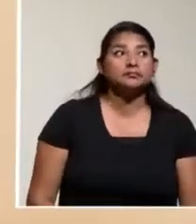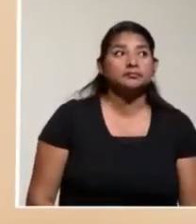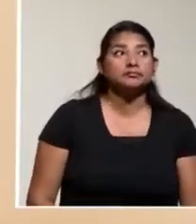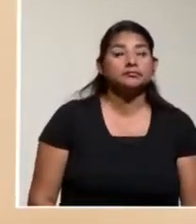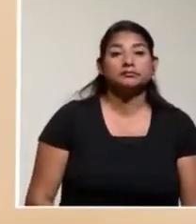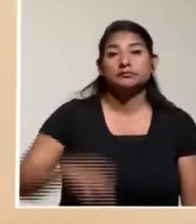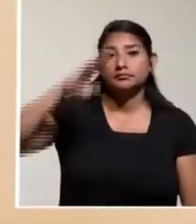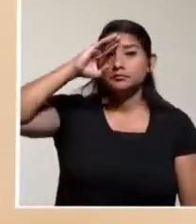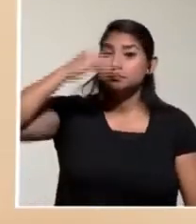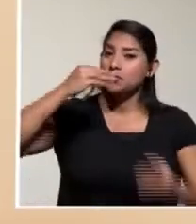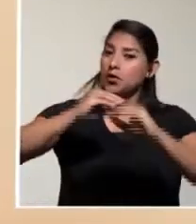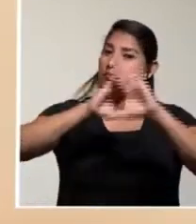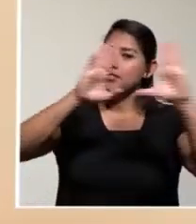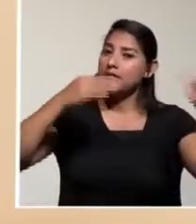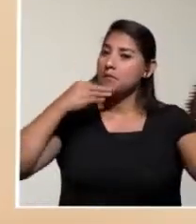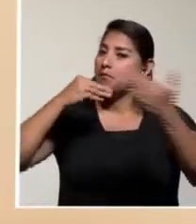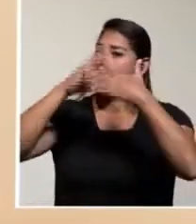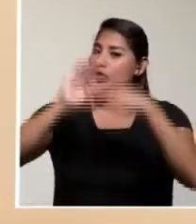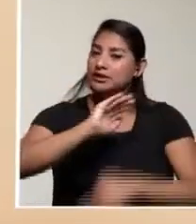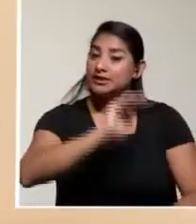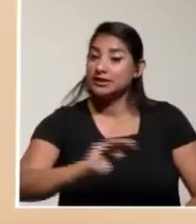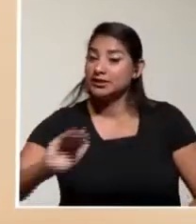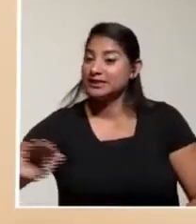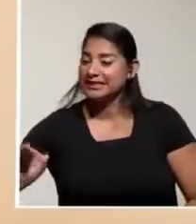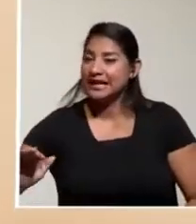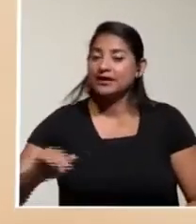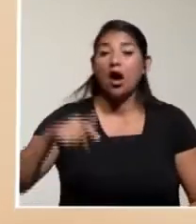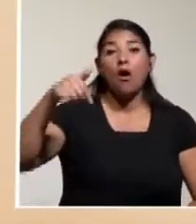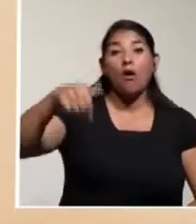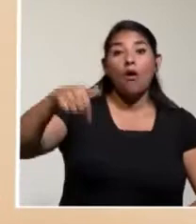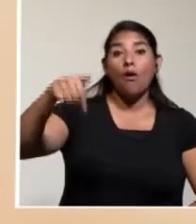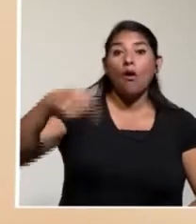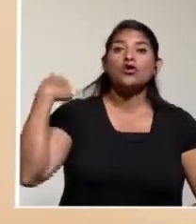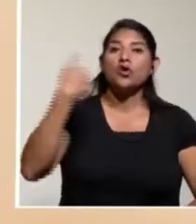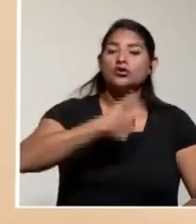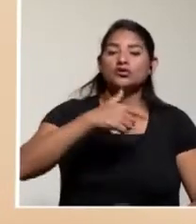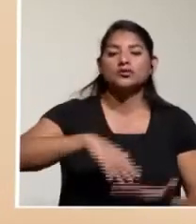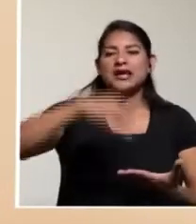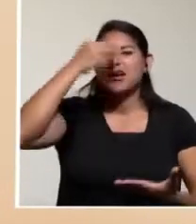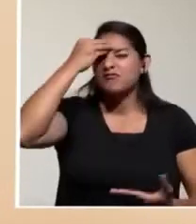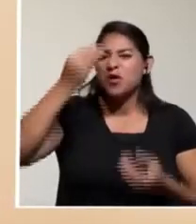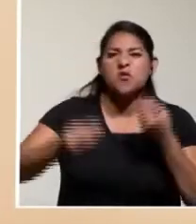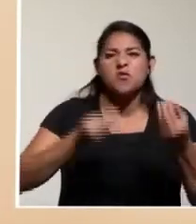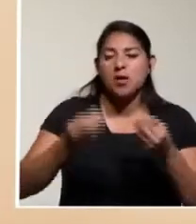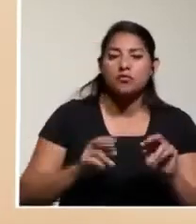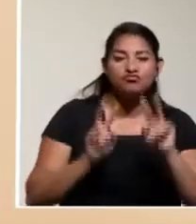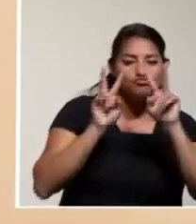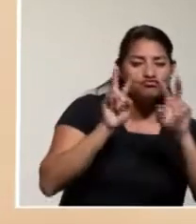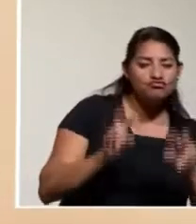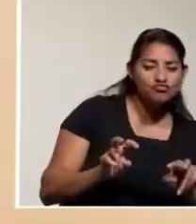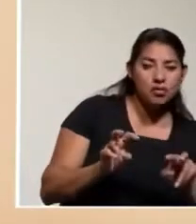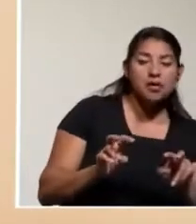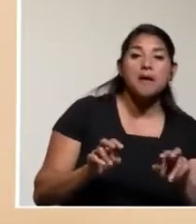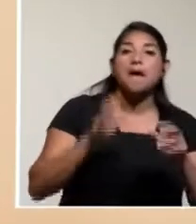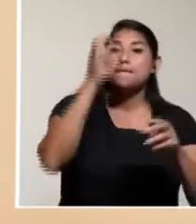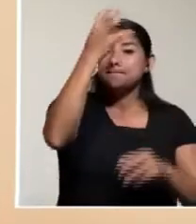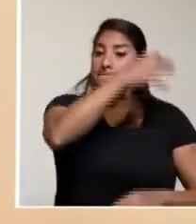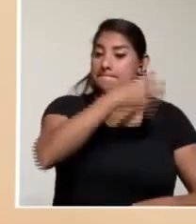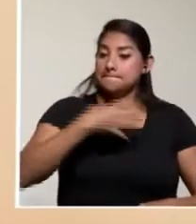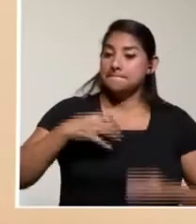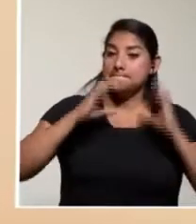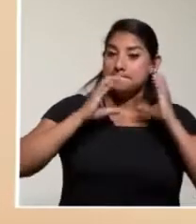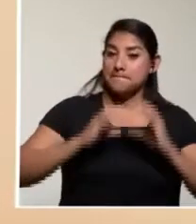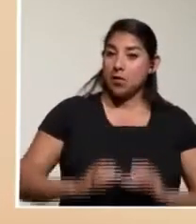Good morning, morning, boys and girls. Today, we are going to review parts of the